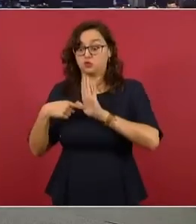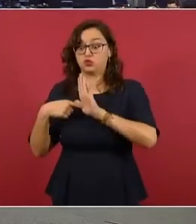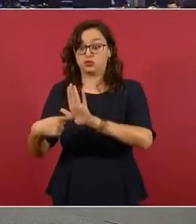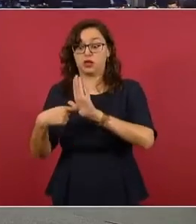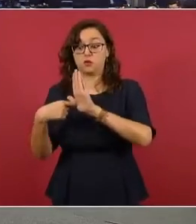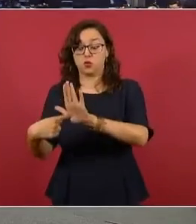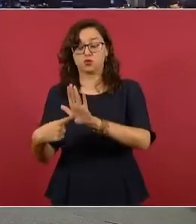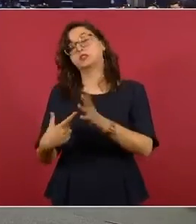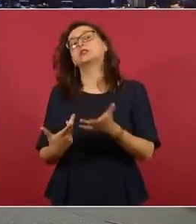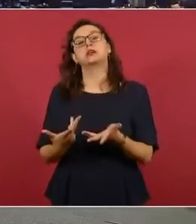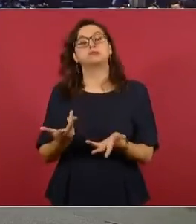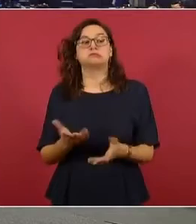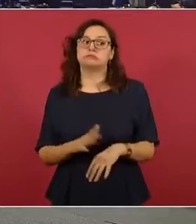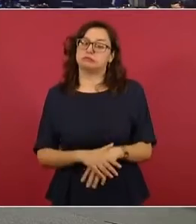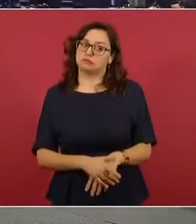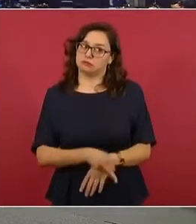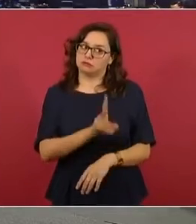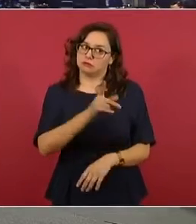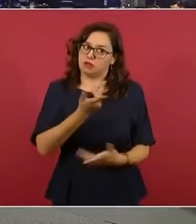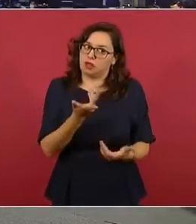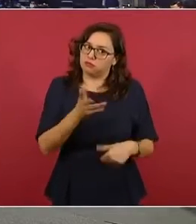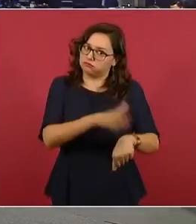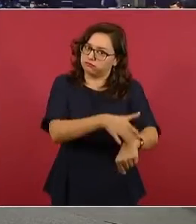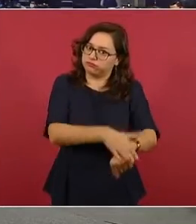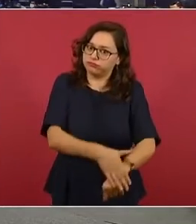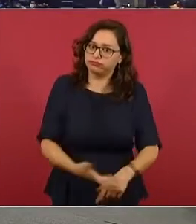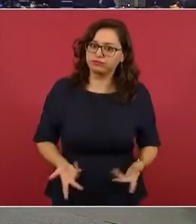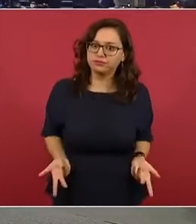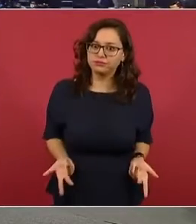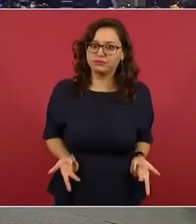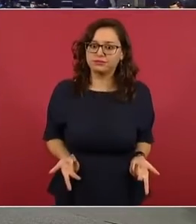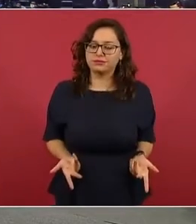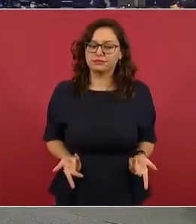Un poco tengan para que aprendan, porque